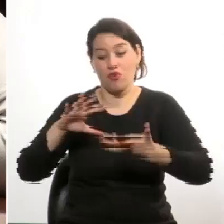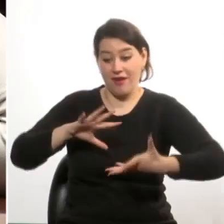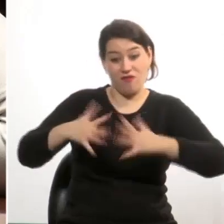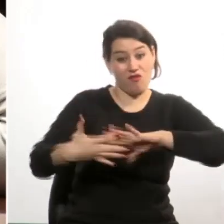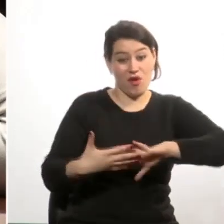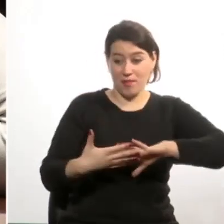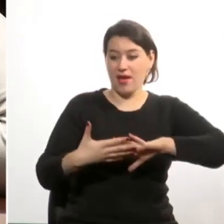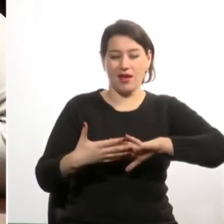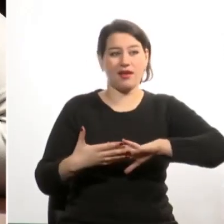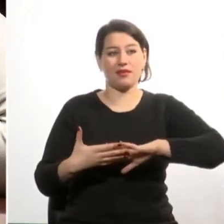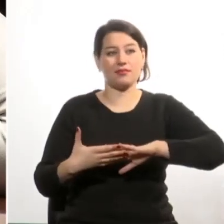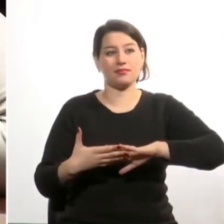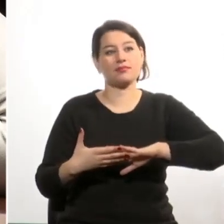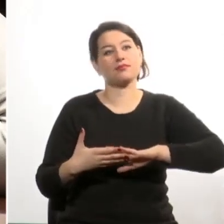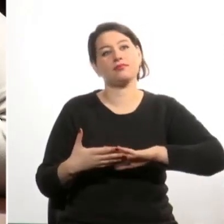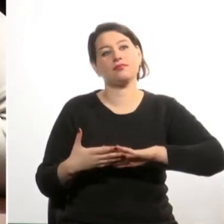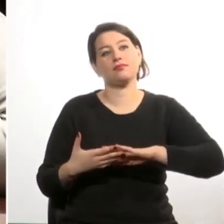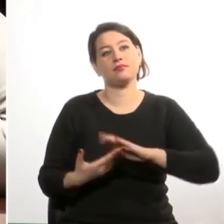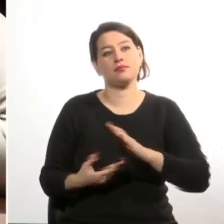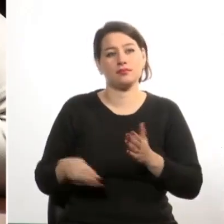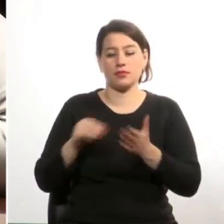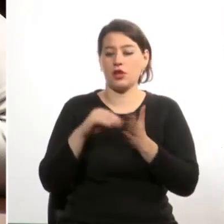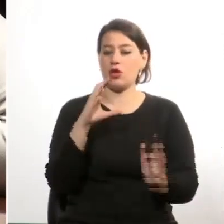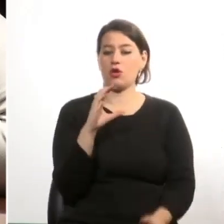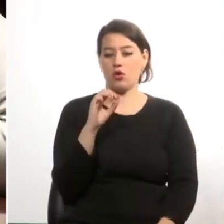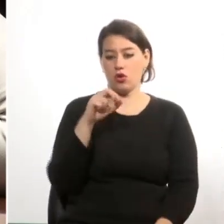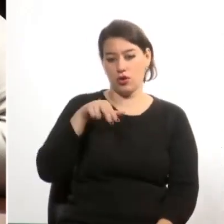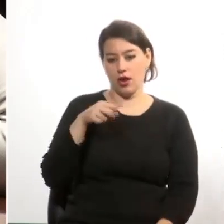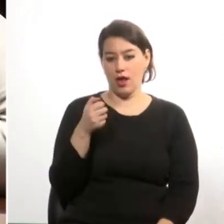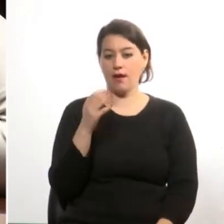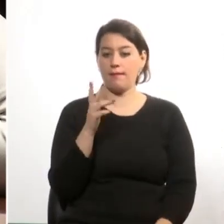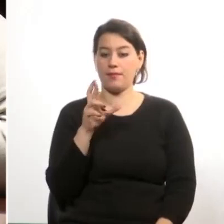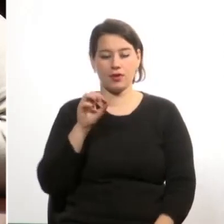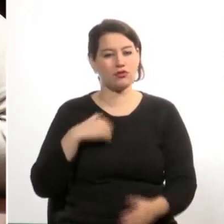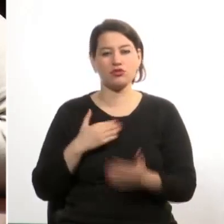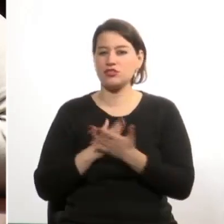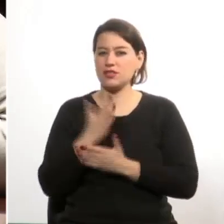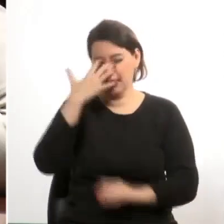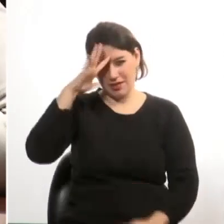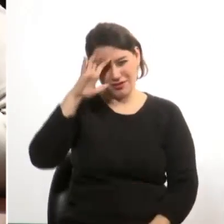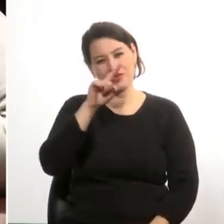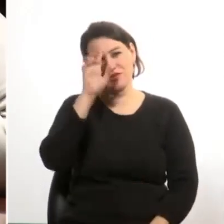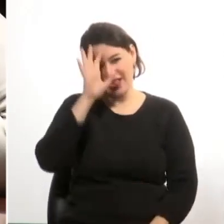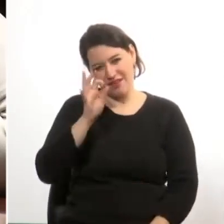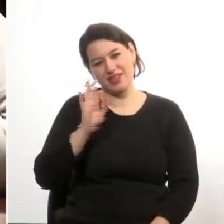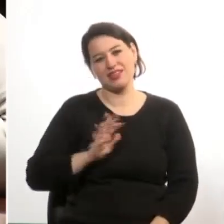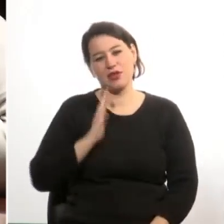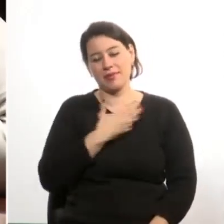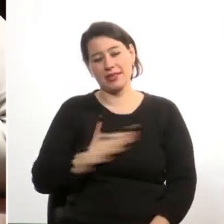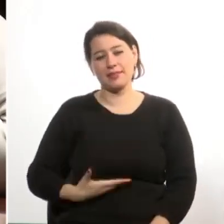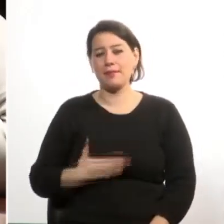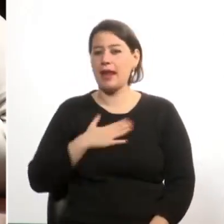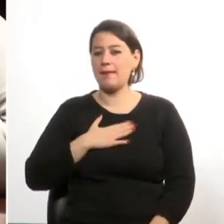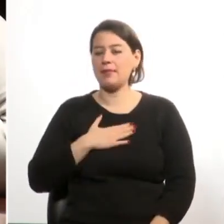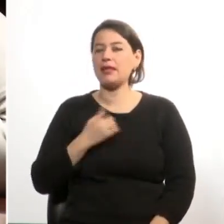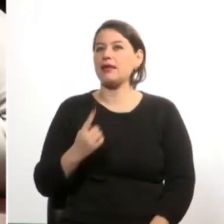tomó forma, además, en la CONAPRO. Yo siempre la recuerdo, usted sabe, presidenta, porque para mí fue